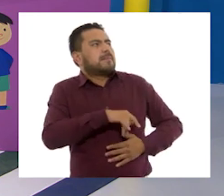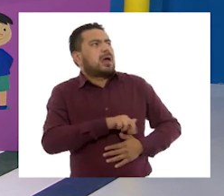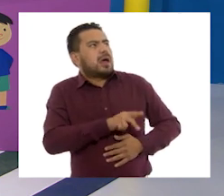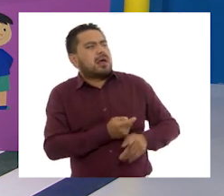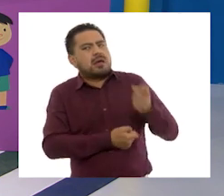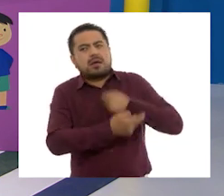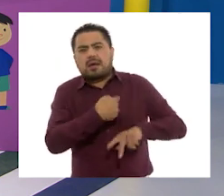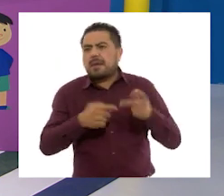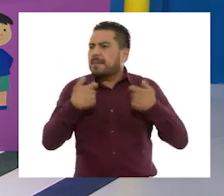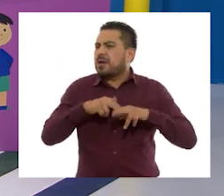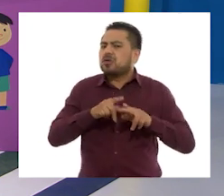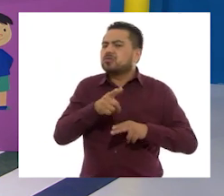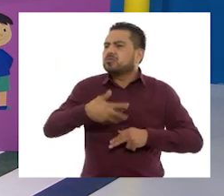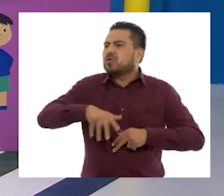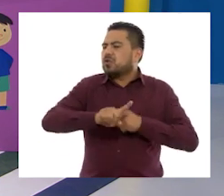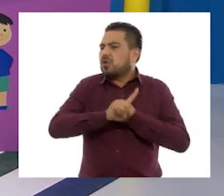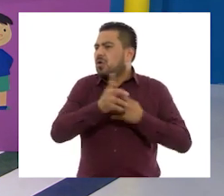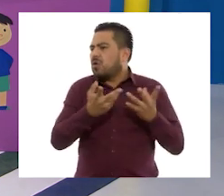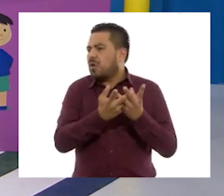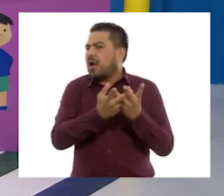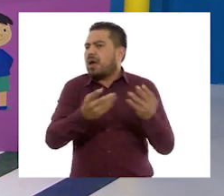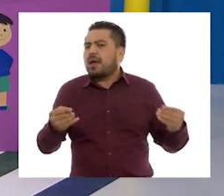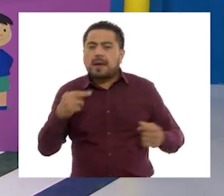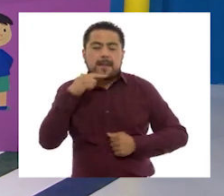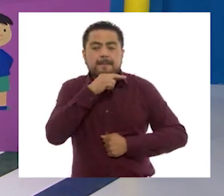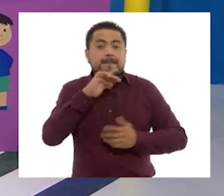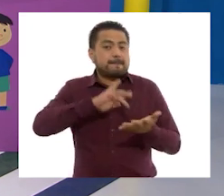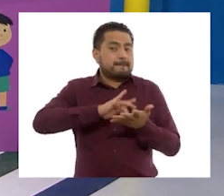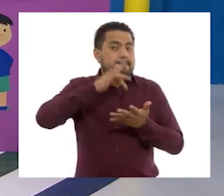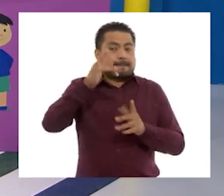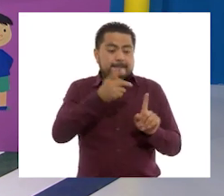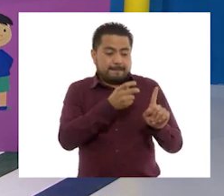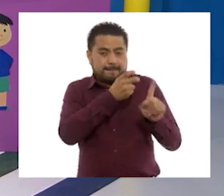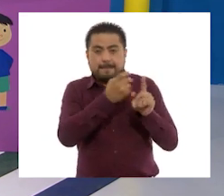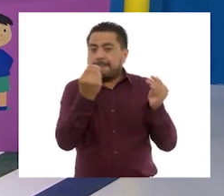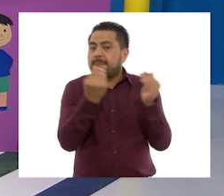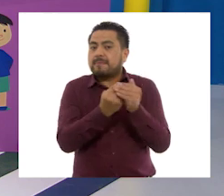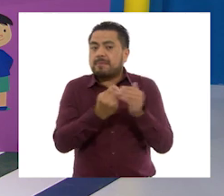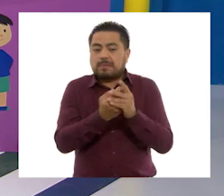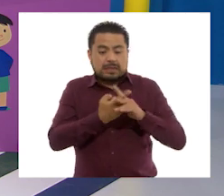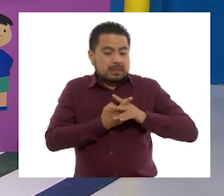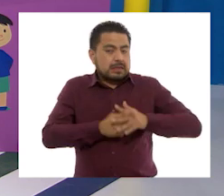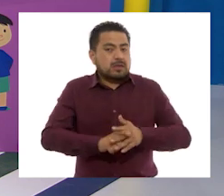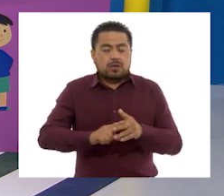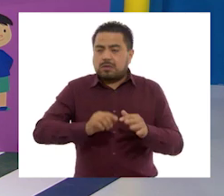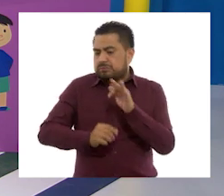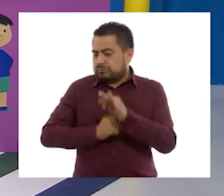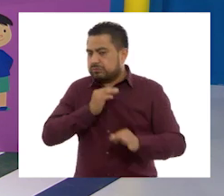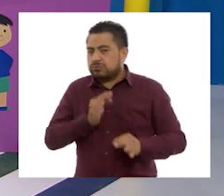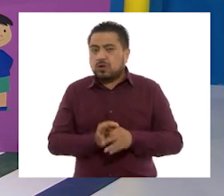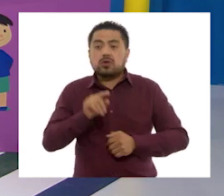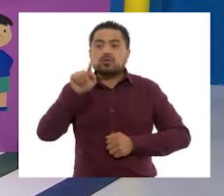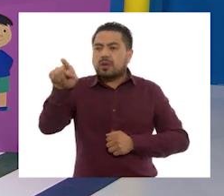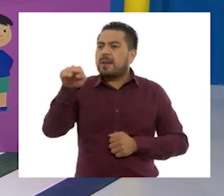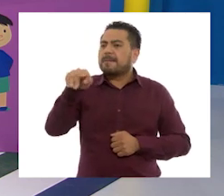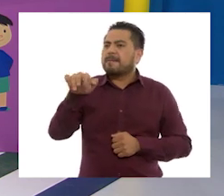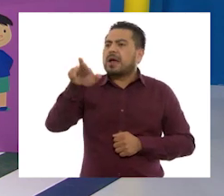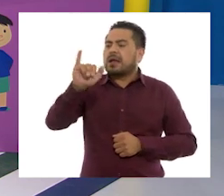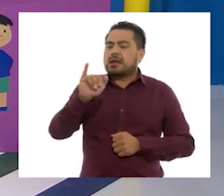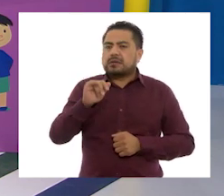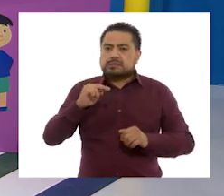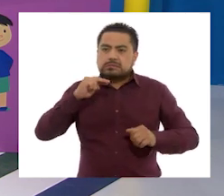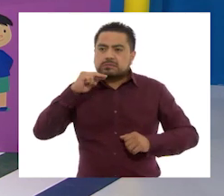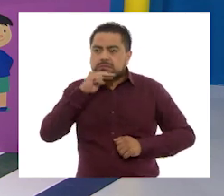maestra. Buscaste solucionar la situación y gracias a eso la clase empezó puntual. Y tú, María, también